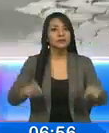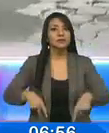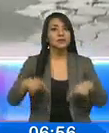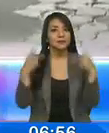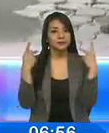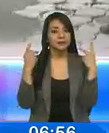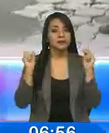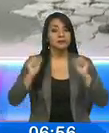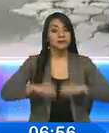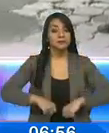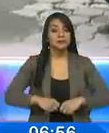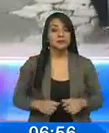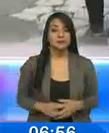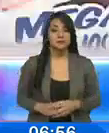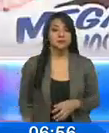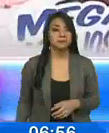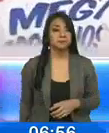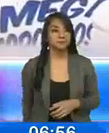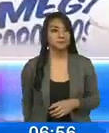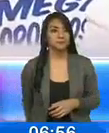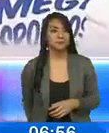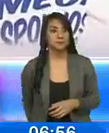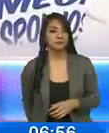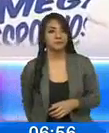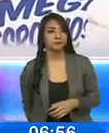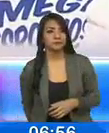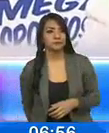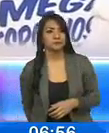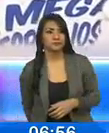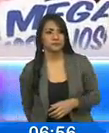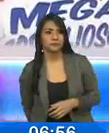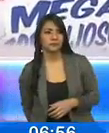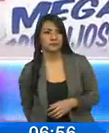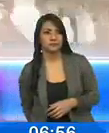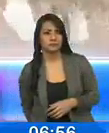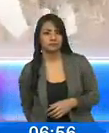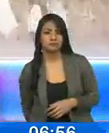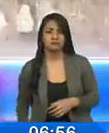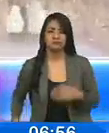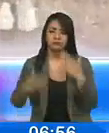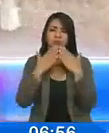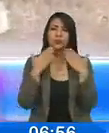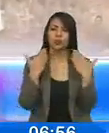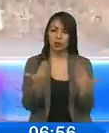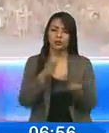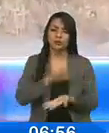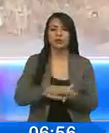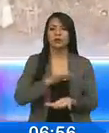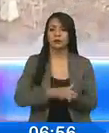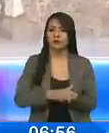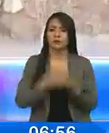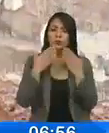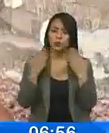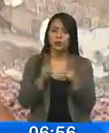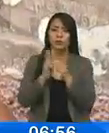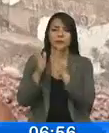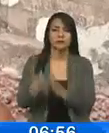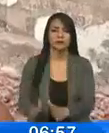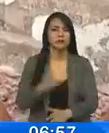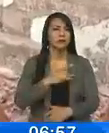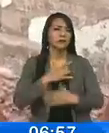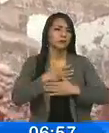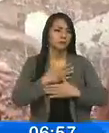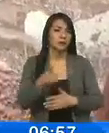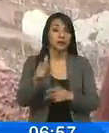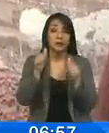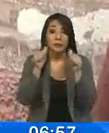salvado de ser abrazadas por la muerte. Muy tranquila, una buena vecina. Mucha pena de ver lo que ha pasado a la mayorcita.